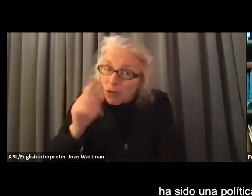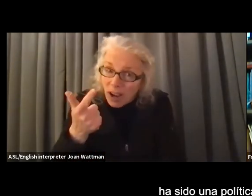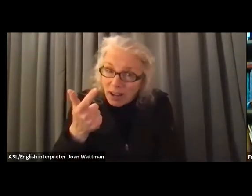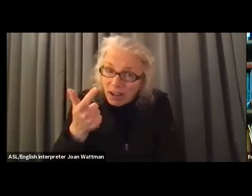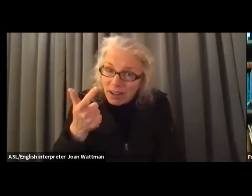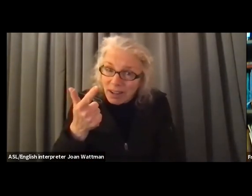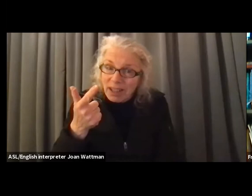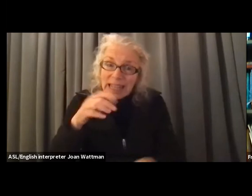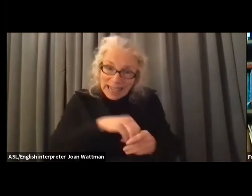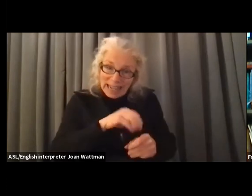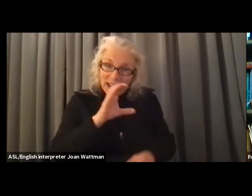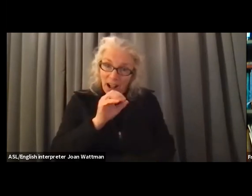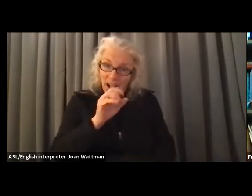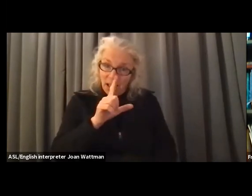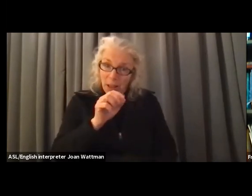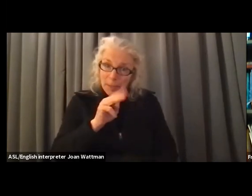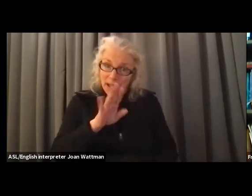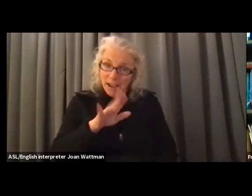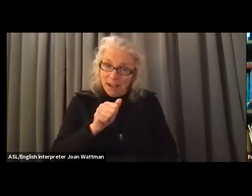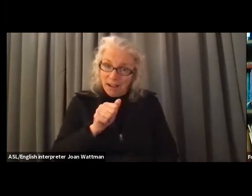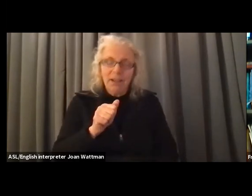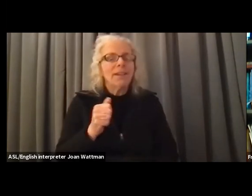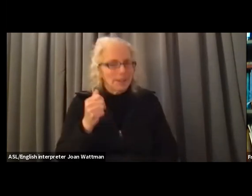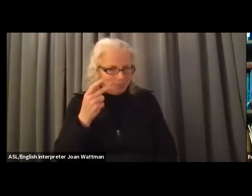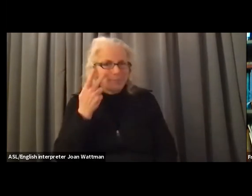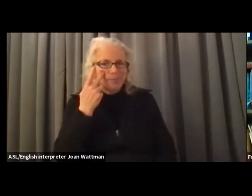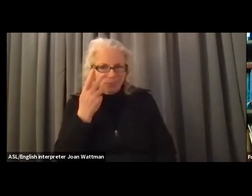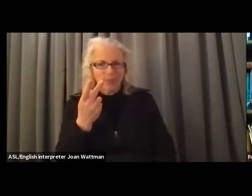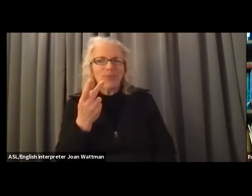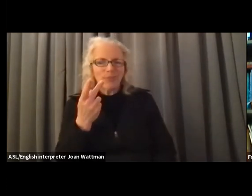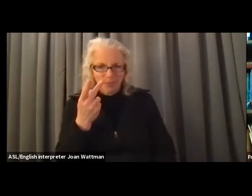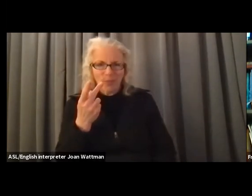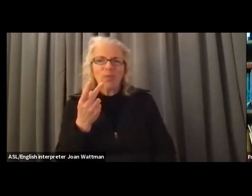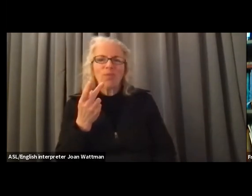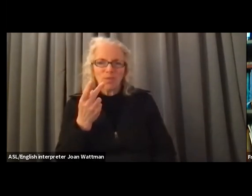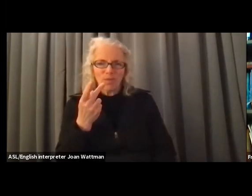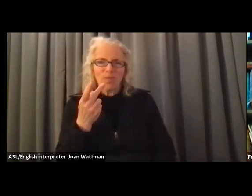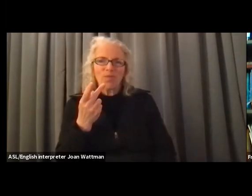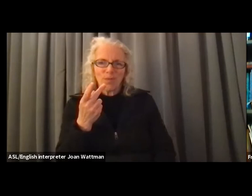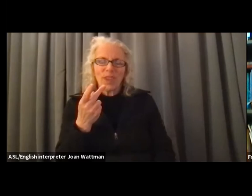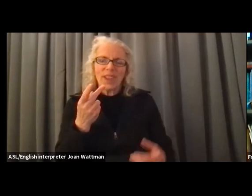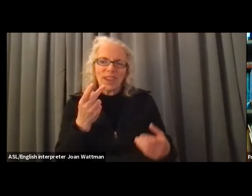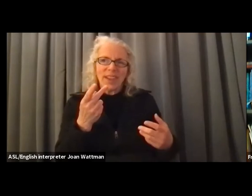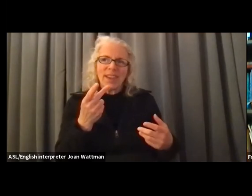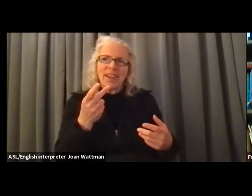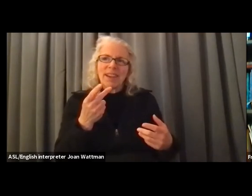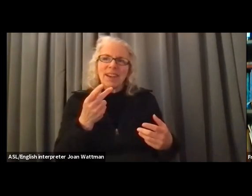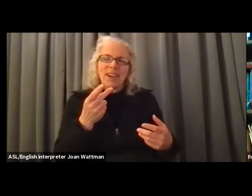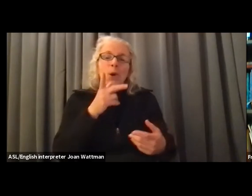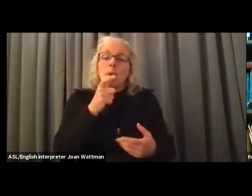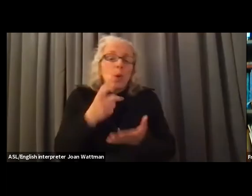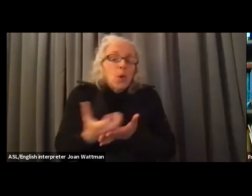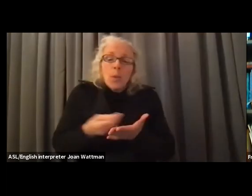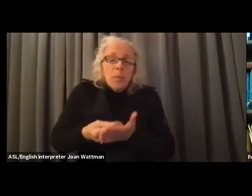territorios y poner la riqueza en los bancos. Pero esa misma política antidroga ha servido para